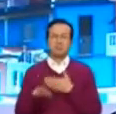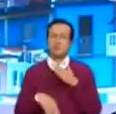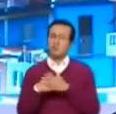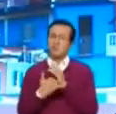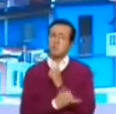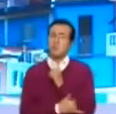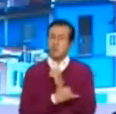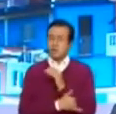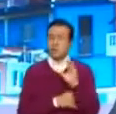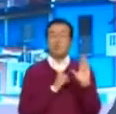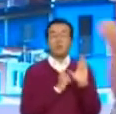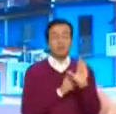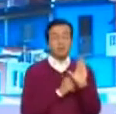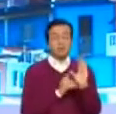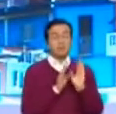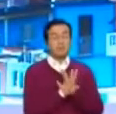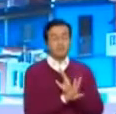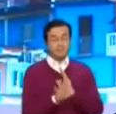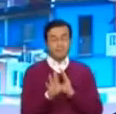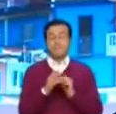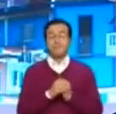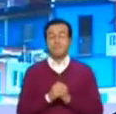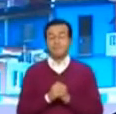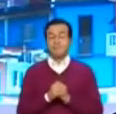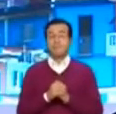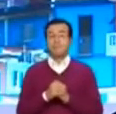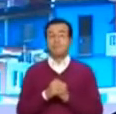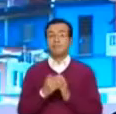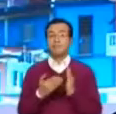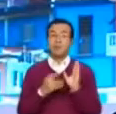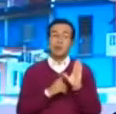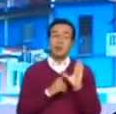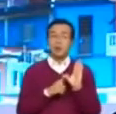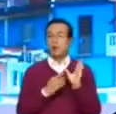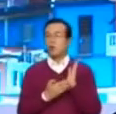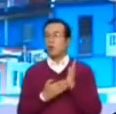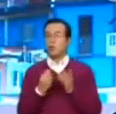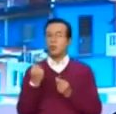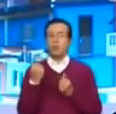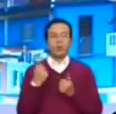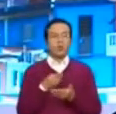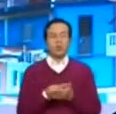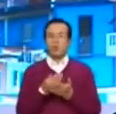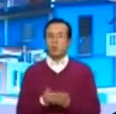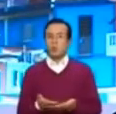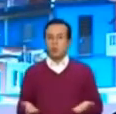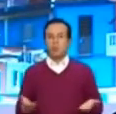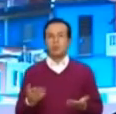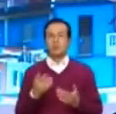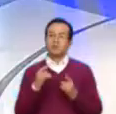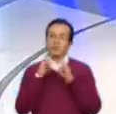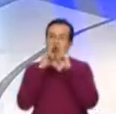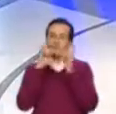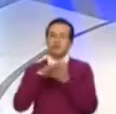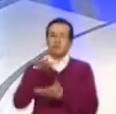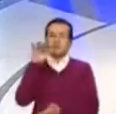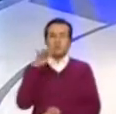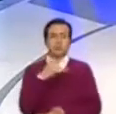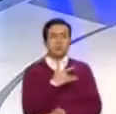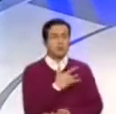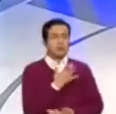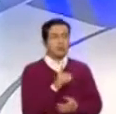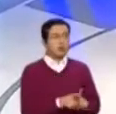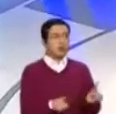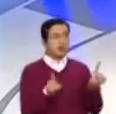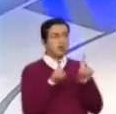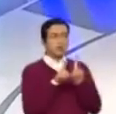países capitalistas y que de una u otra manera sostiene el modelo del capital y de este consumismo excesivo y de este lucro sin fin. ¿Qué tan confiables son estos